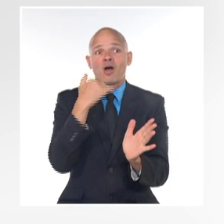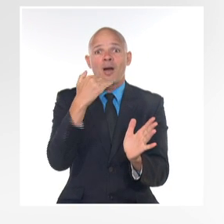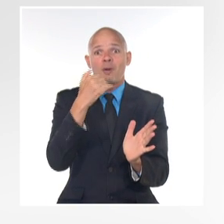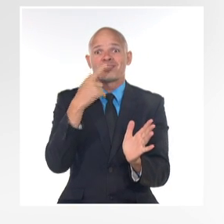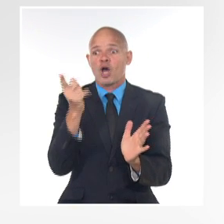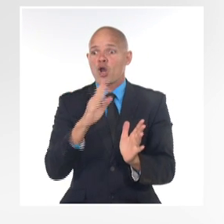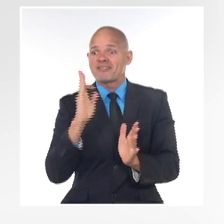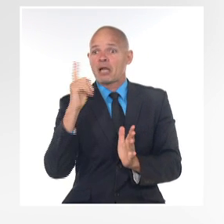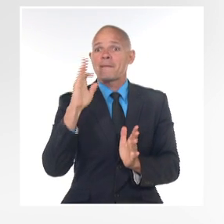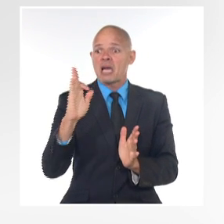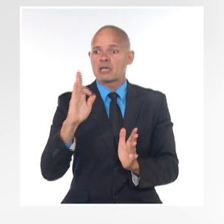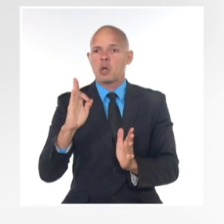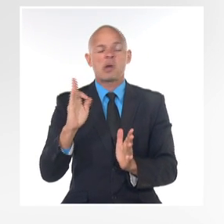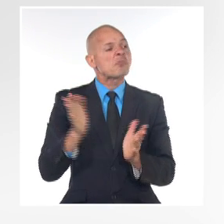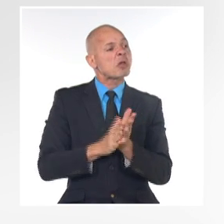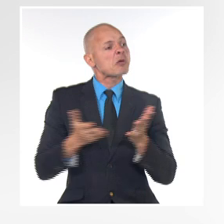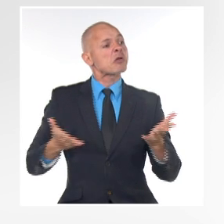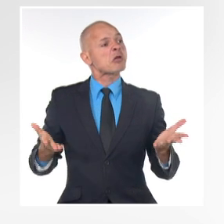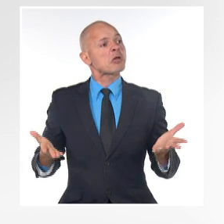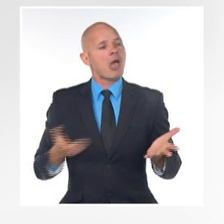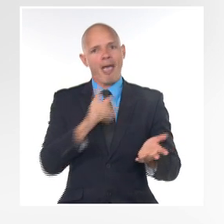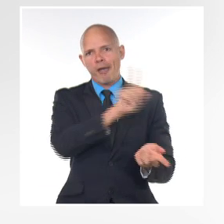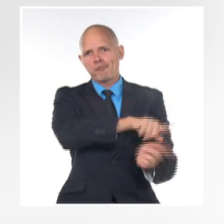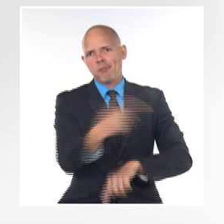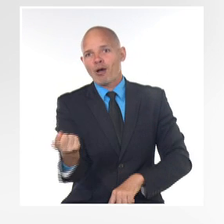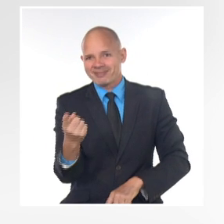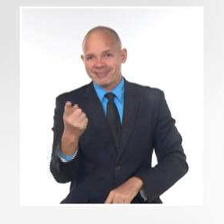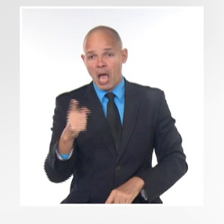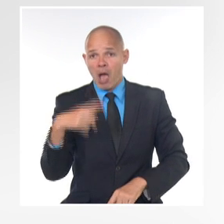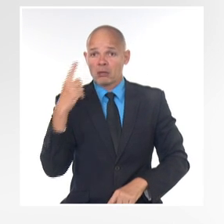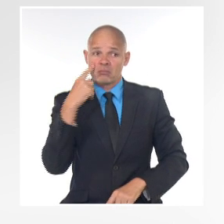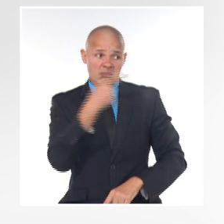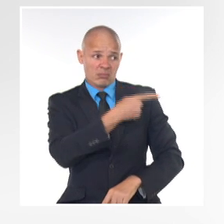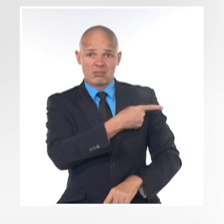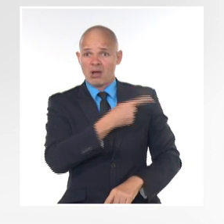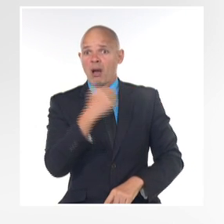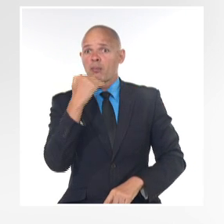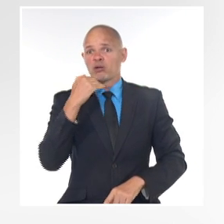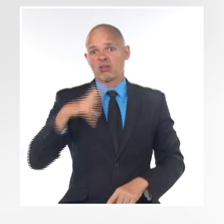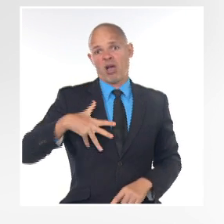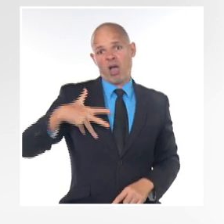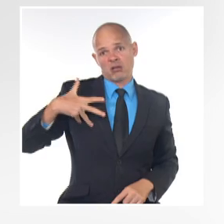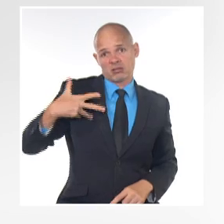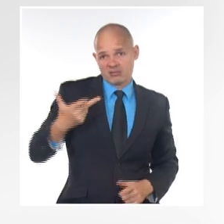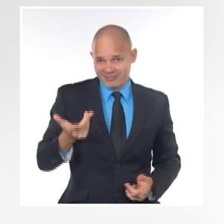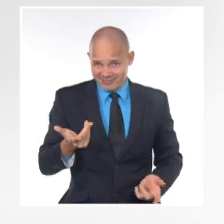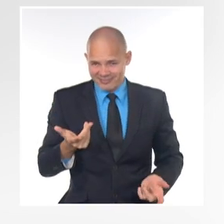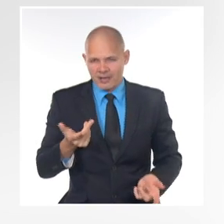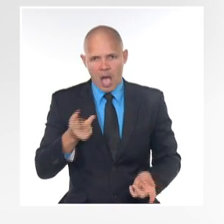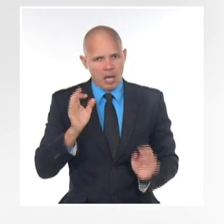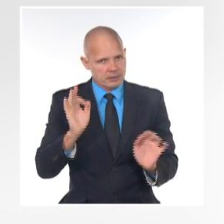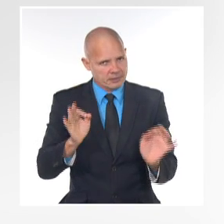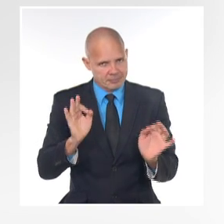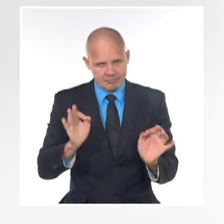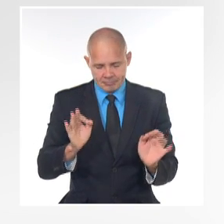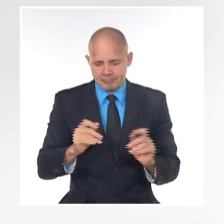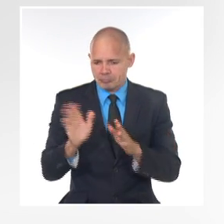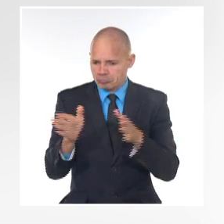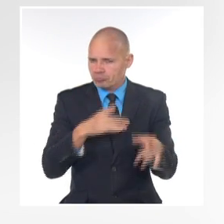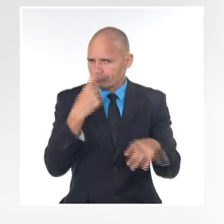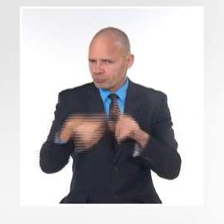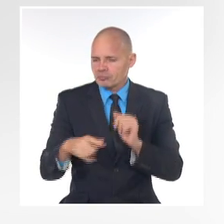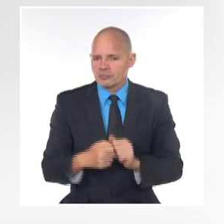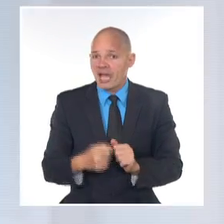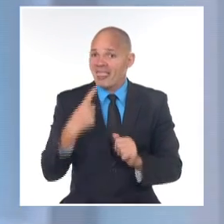86 aproximadamente, y es en el capítulo dedicado a la subversión de las multitudes. Y continúa diciendo más, dice, si usted quiere